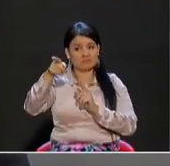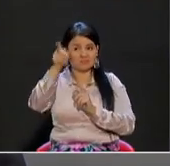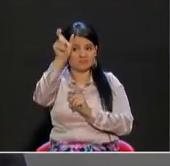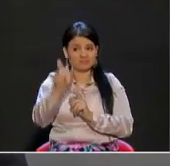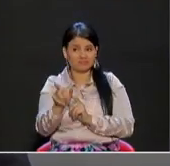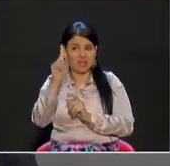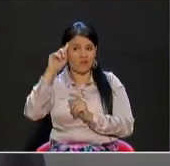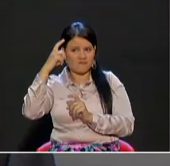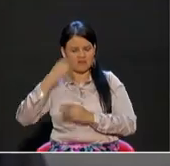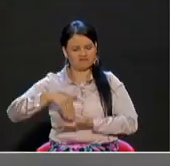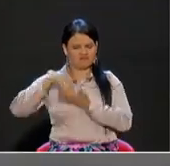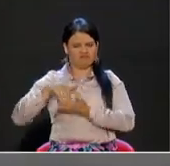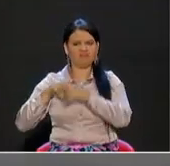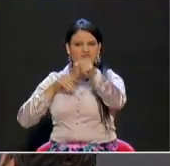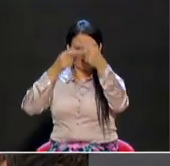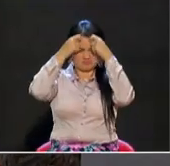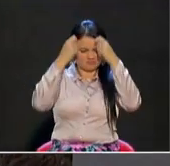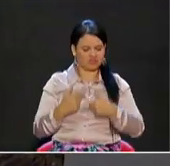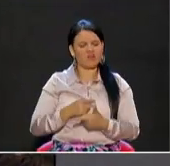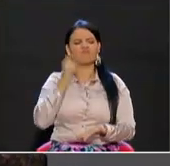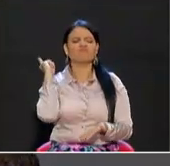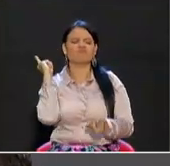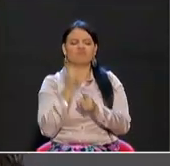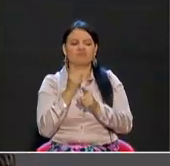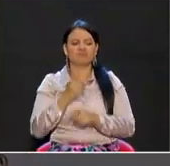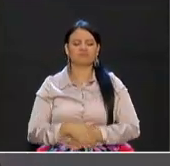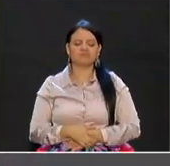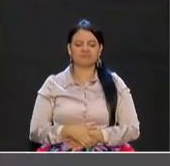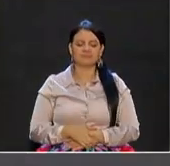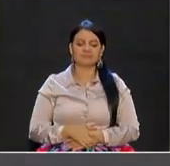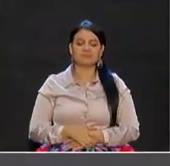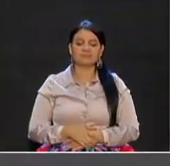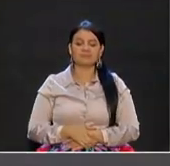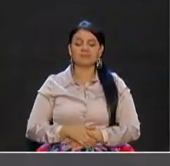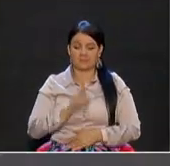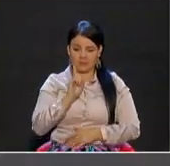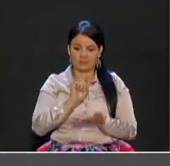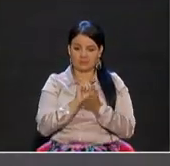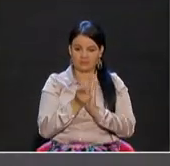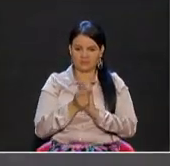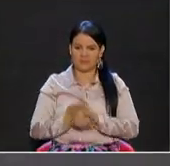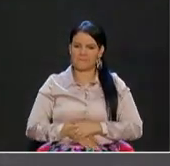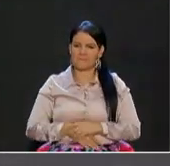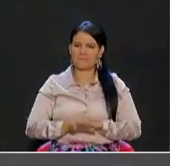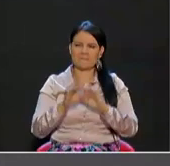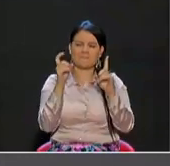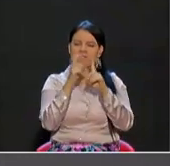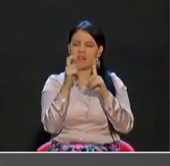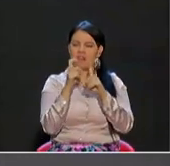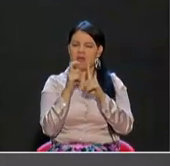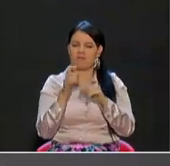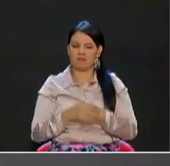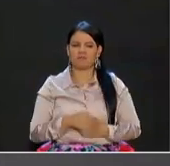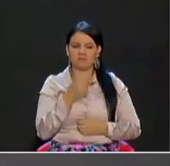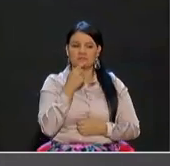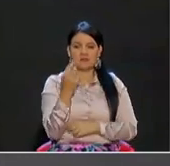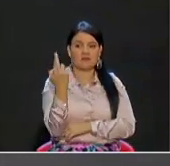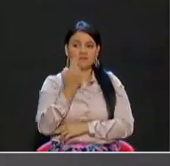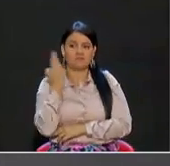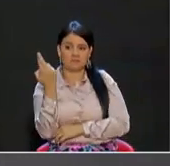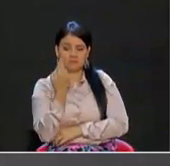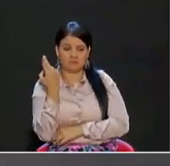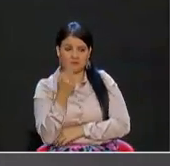gobernador con contundencia antes llega su minuto cualquier dos palabras claves franquicia y repetición